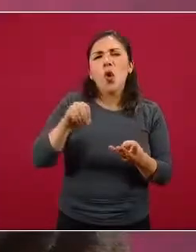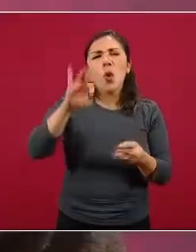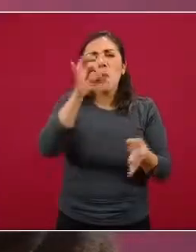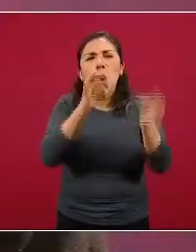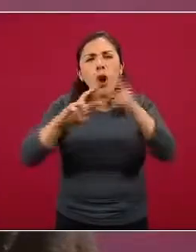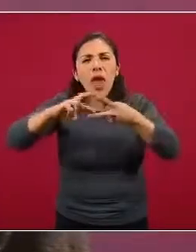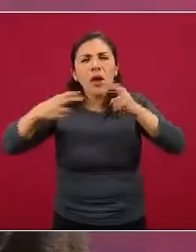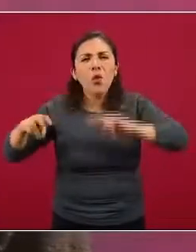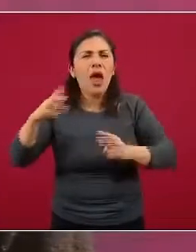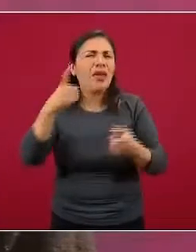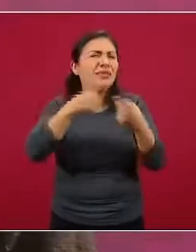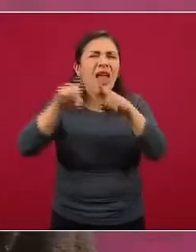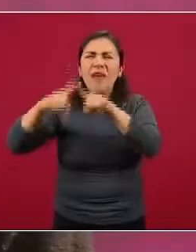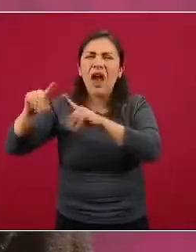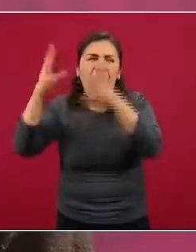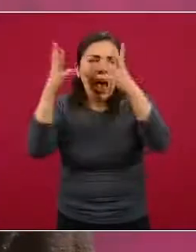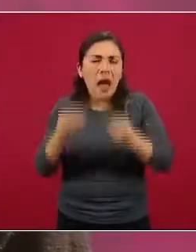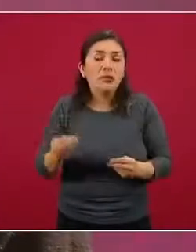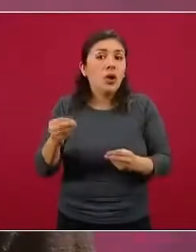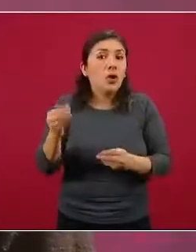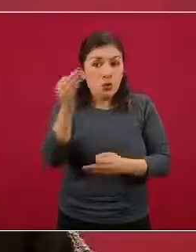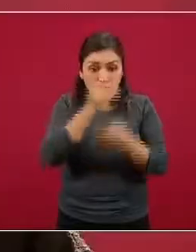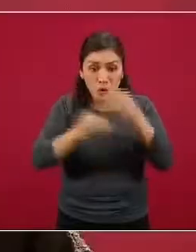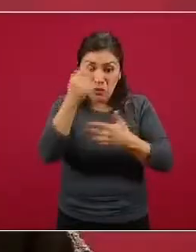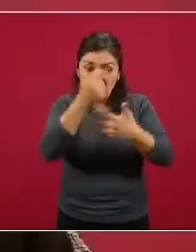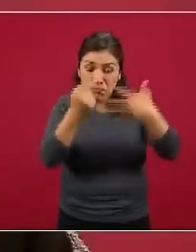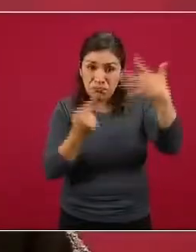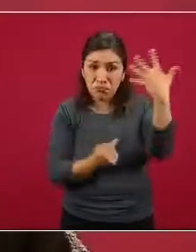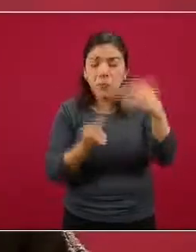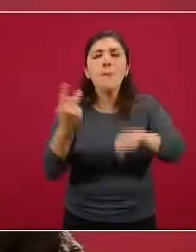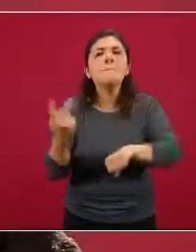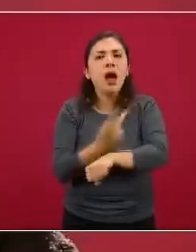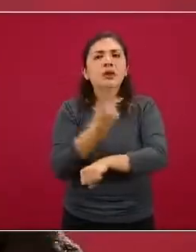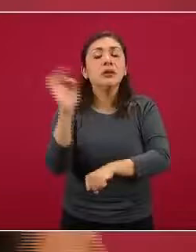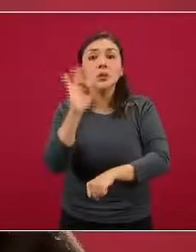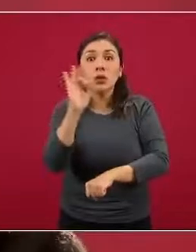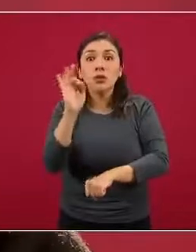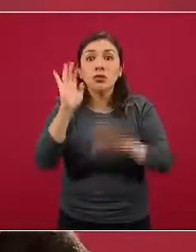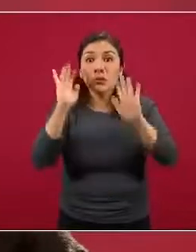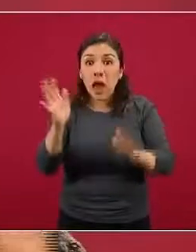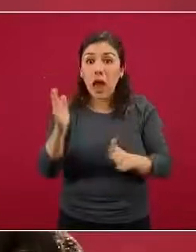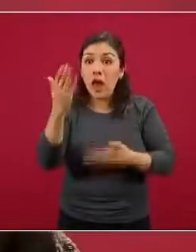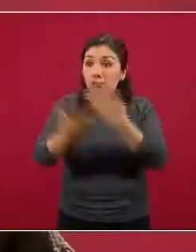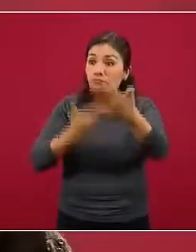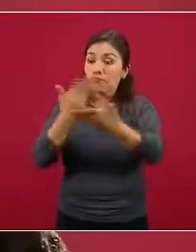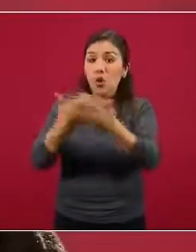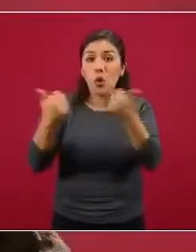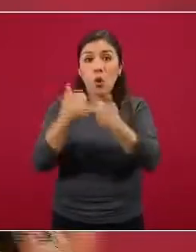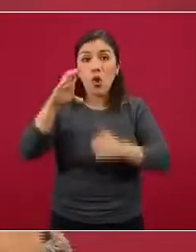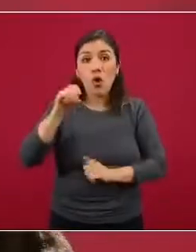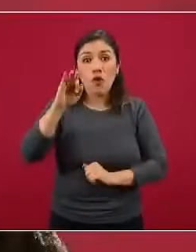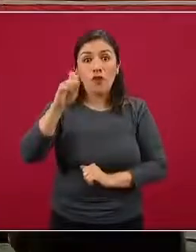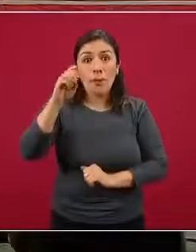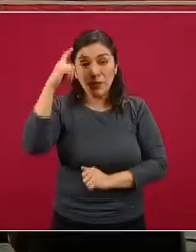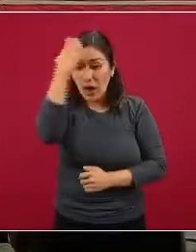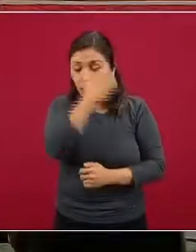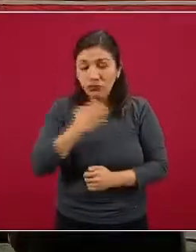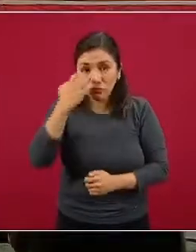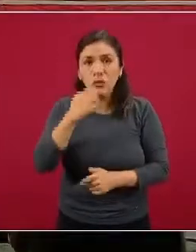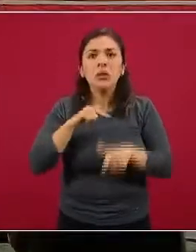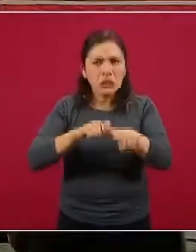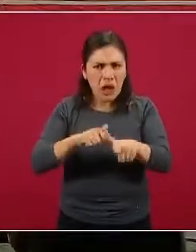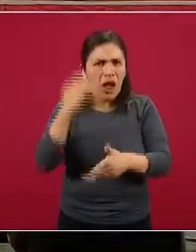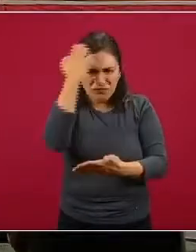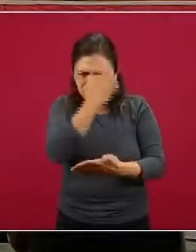nanomoléculas de cítricos, etcétera, y en todos los casos lo que ha ocurrido es cuando se presentan ante COFEPRIS para evaluación, se sigue la